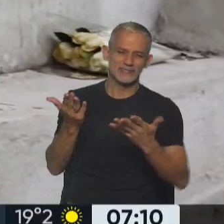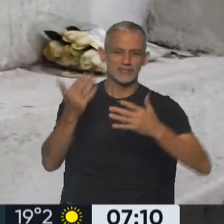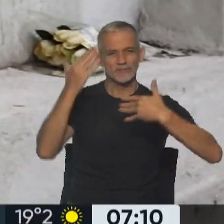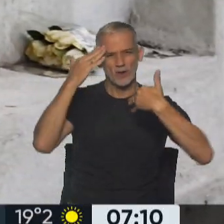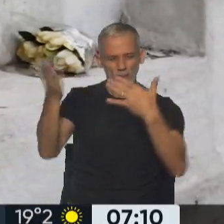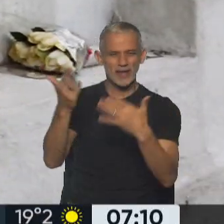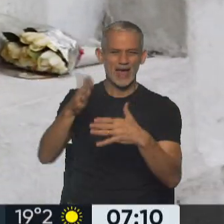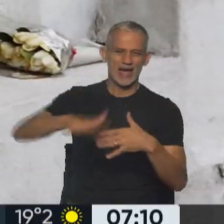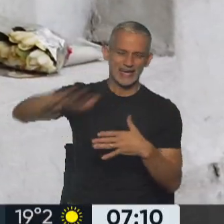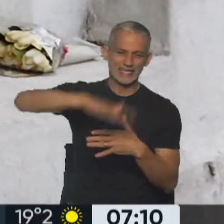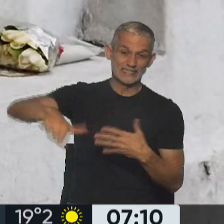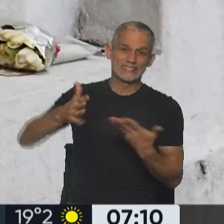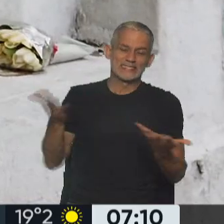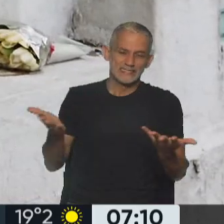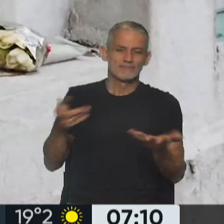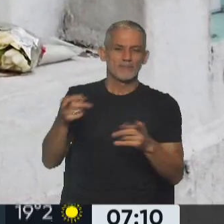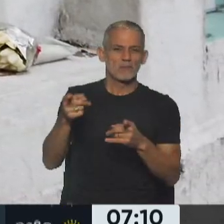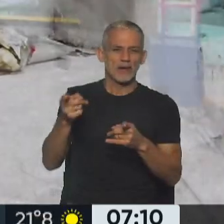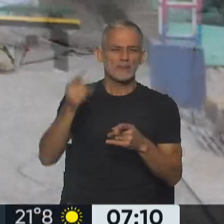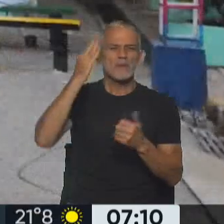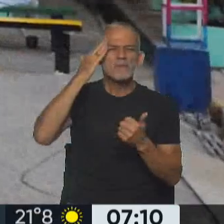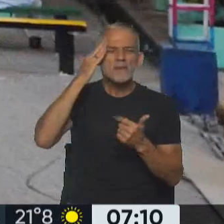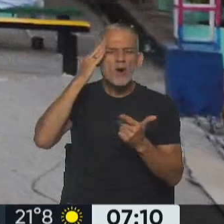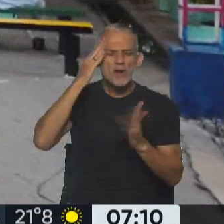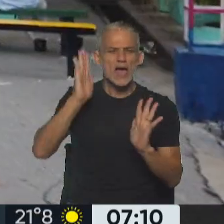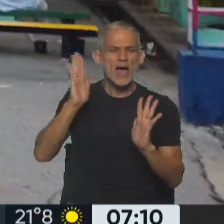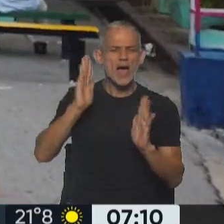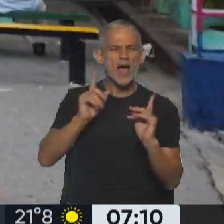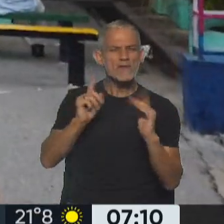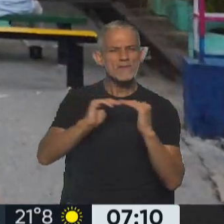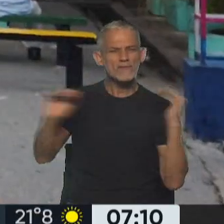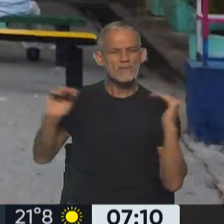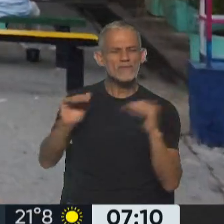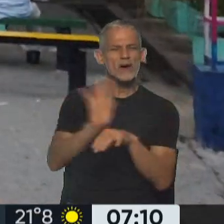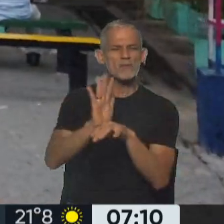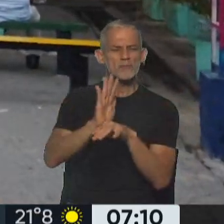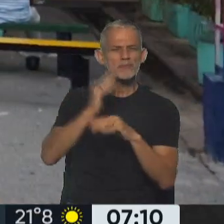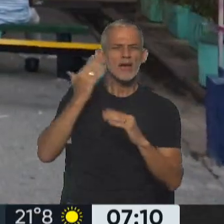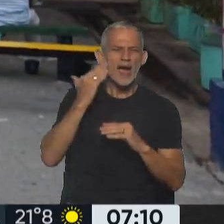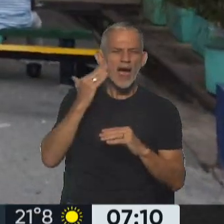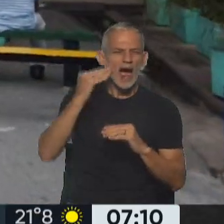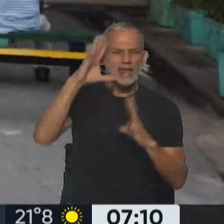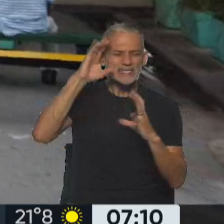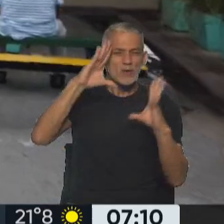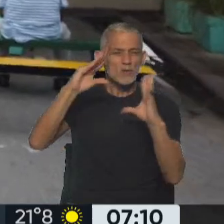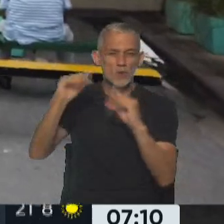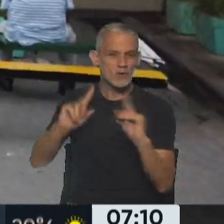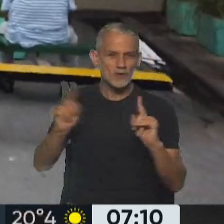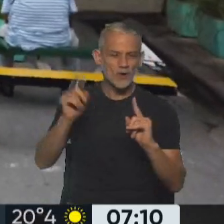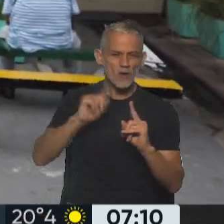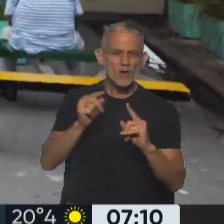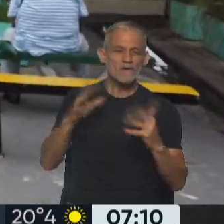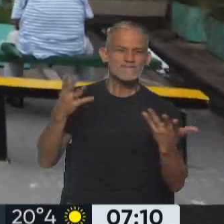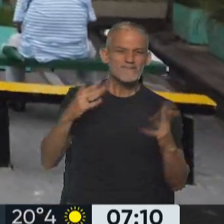recordación, de llevar adelante la memoria como una bandera para recordar esos rostros, esas ausencias en cada uno